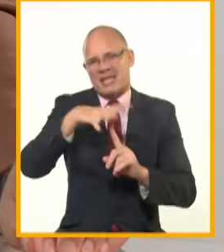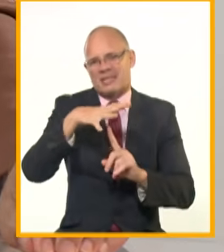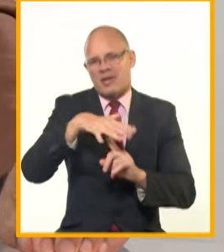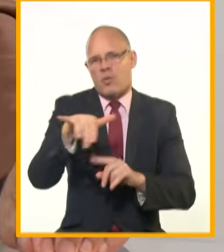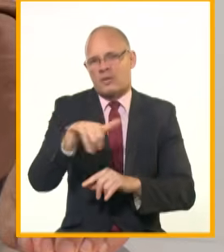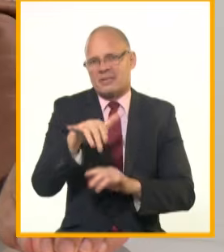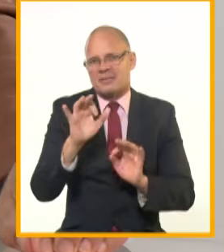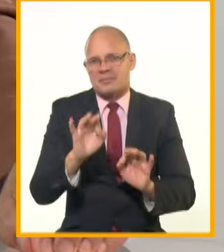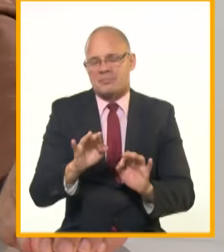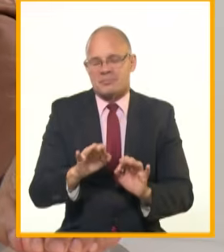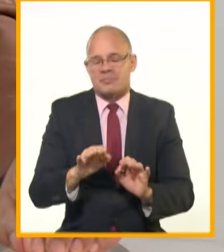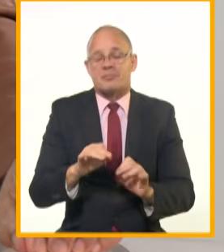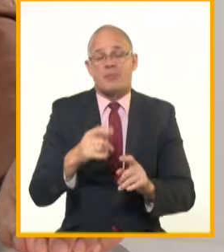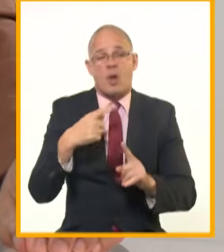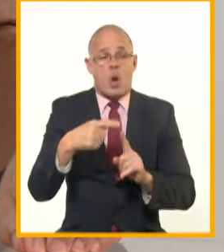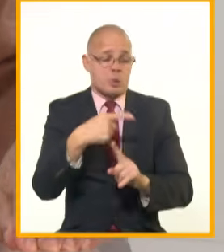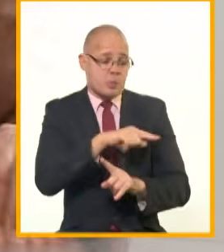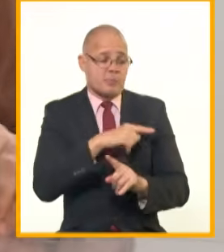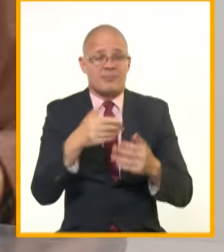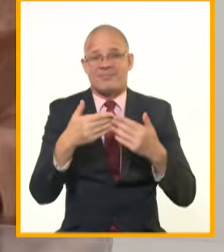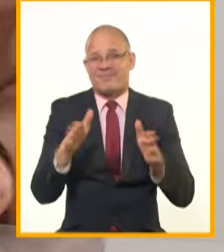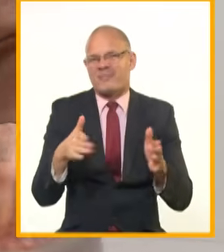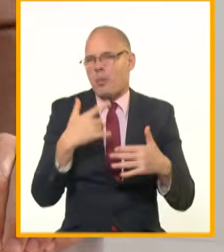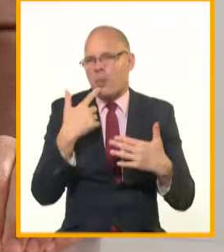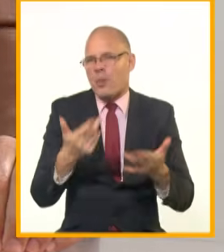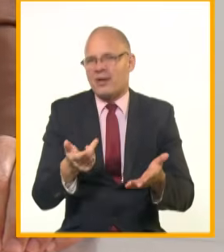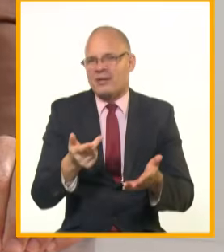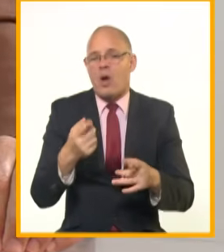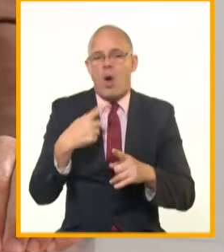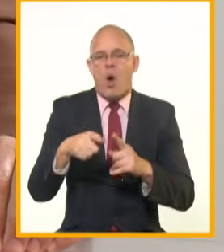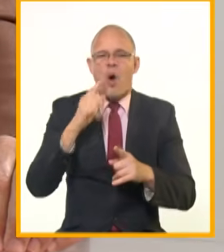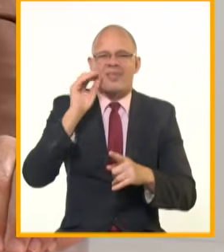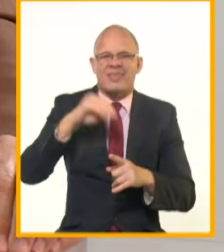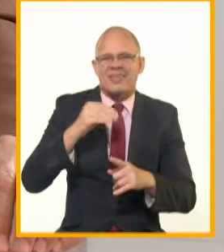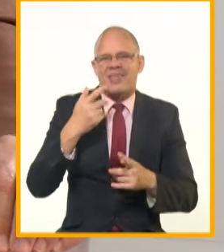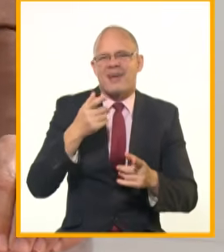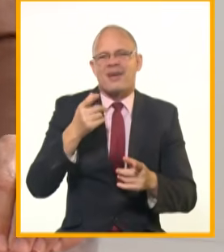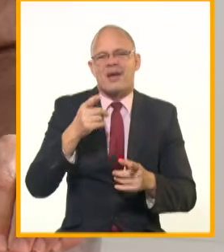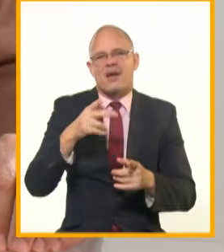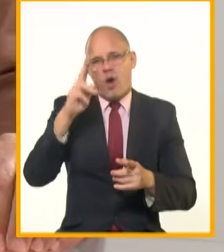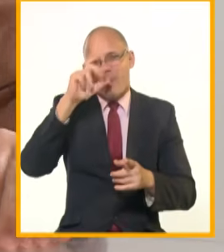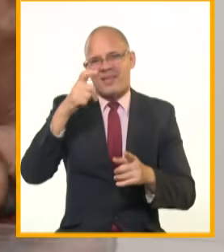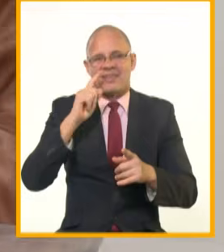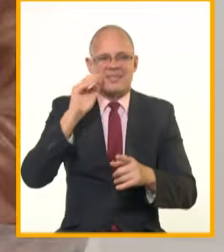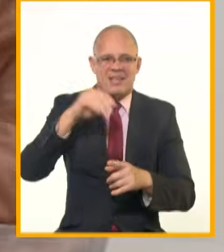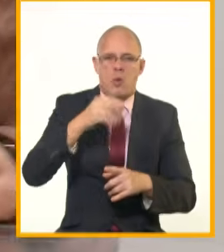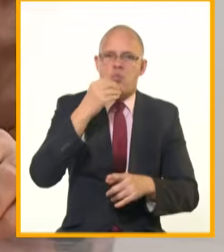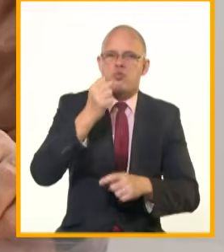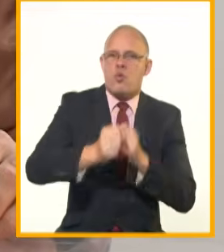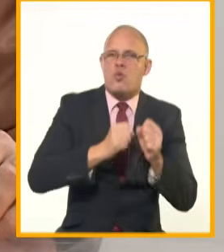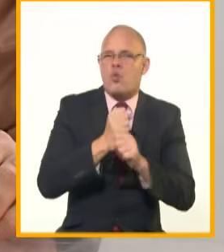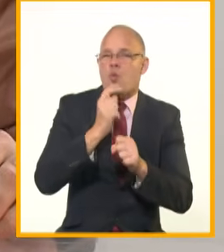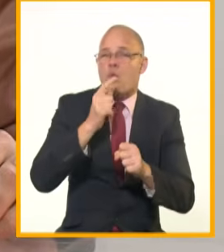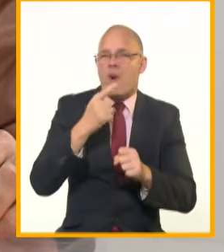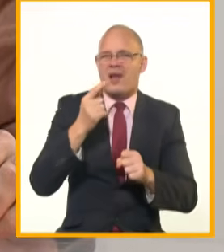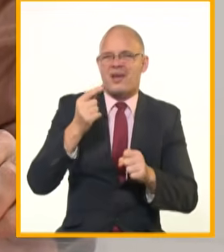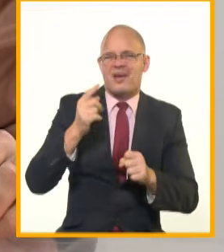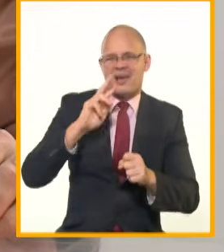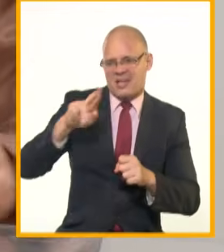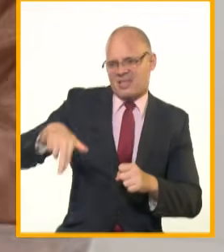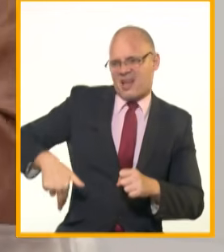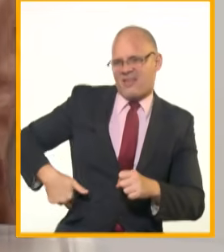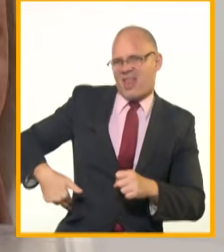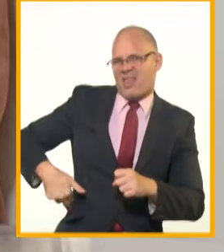inaugurar se concluyó la ejecución civil de una hemodiálisis, de un servicio de hemodiálisis en el hospital de San